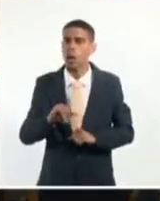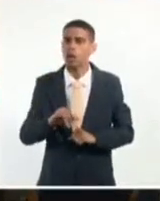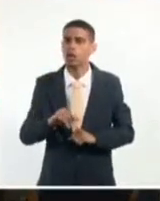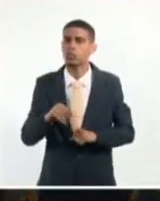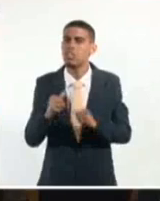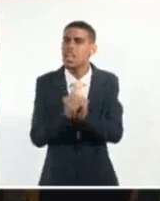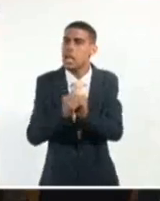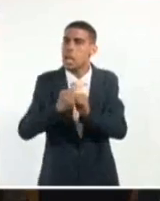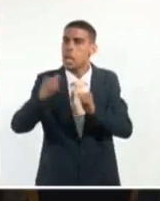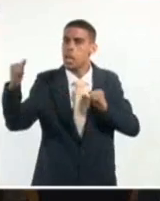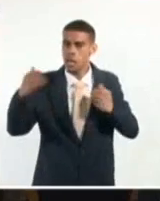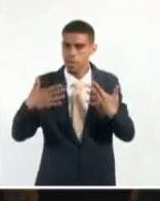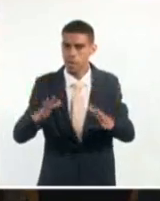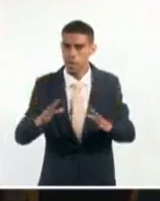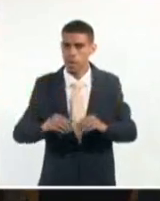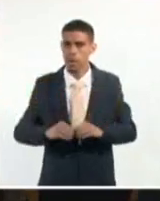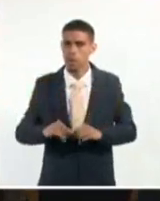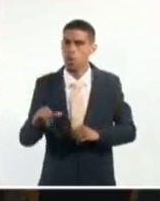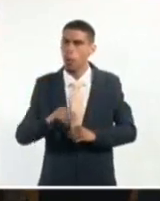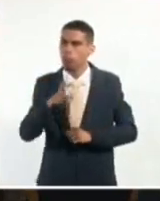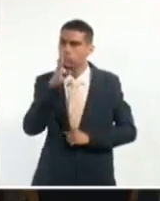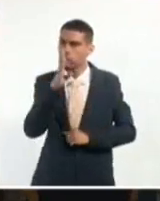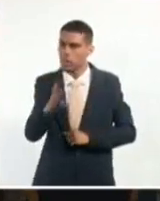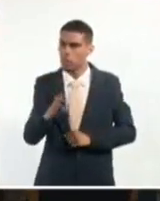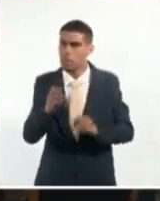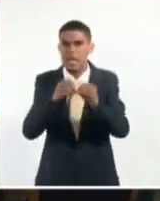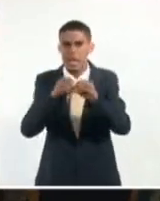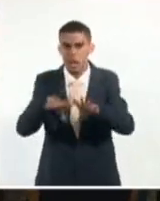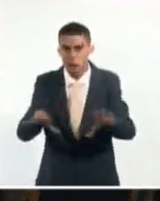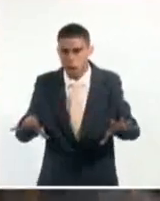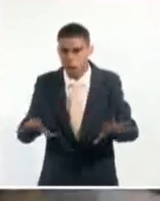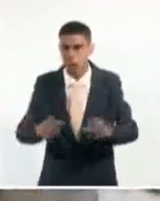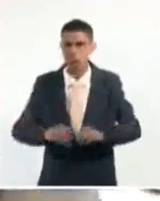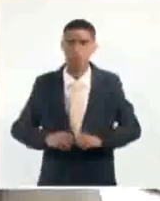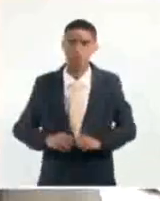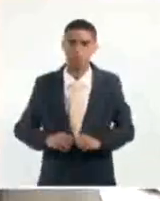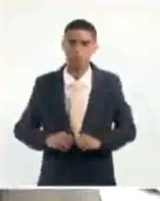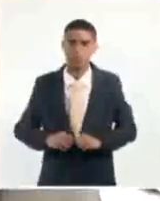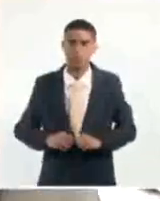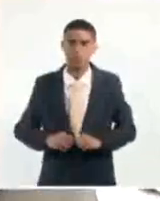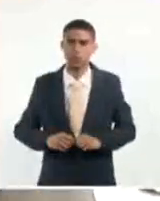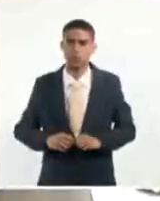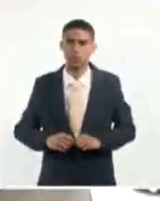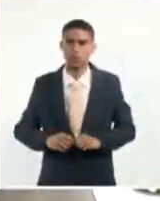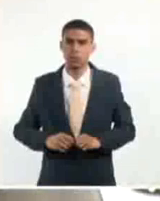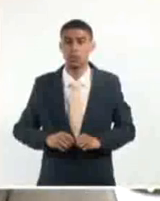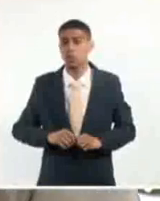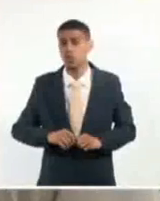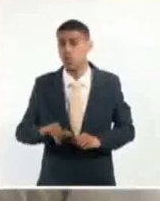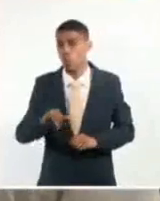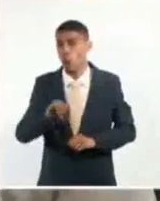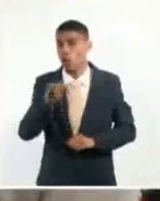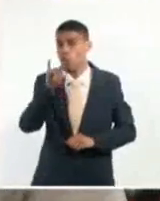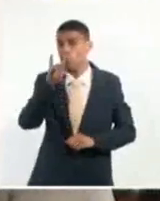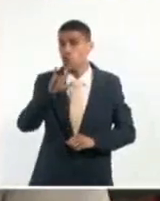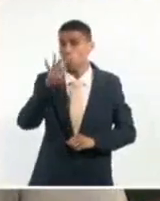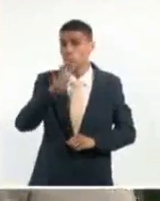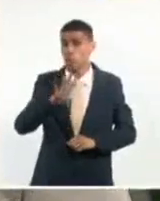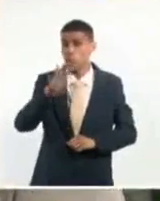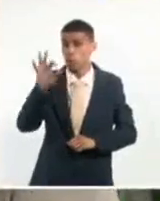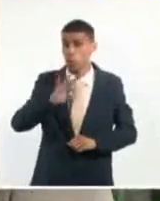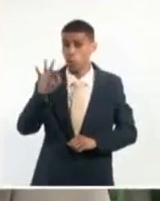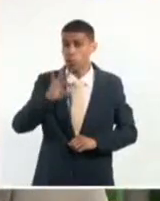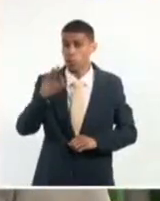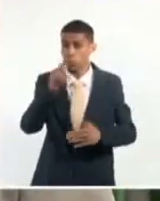democrático, honesto, transparente, con una calidad del voto tremenda, porque el 94% de las boletas son